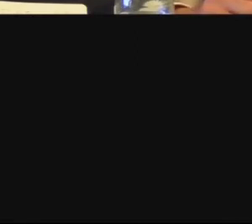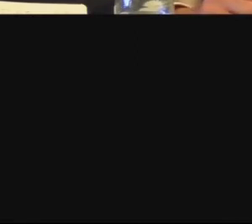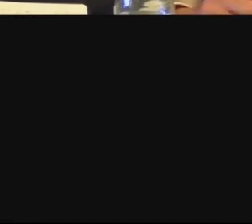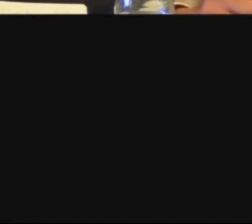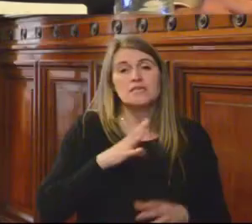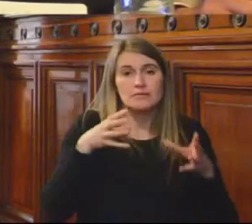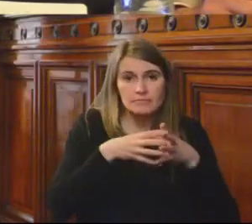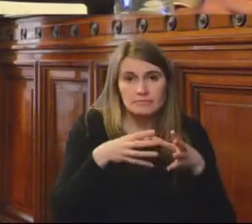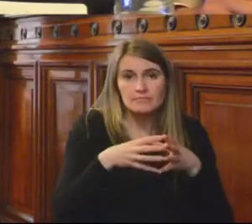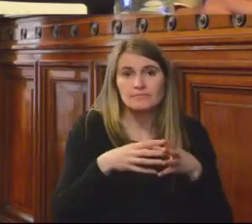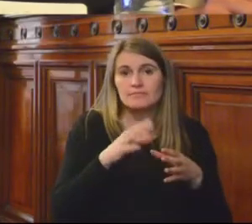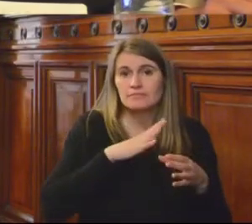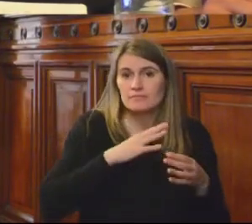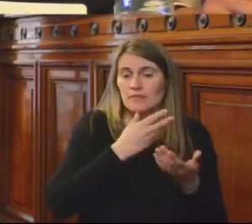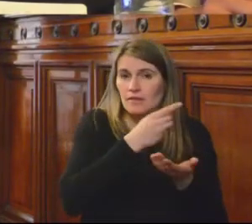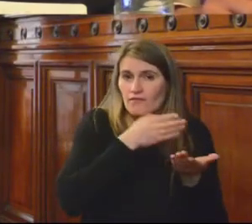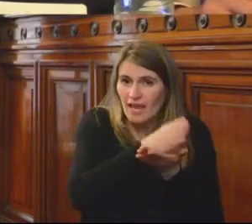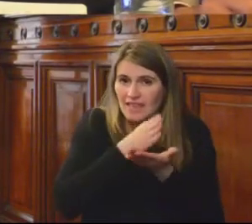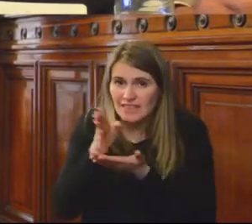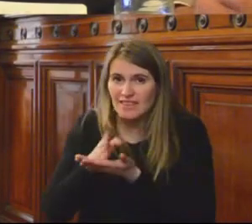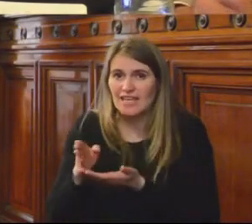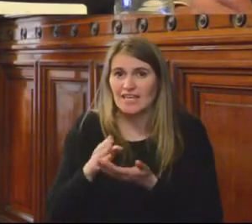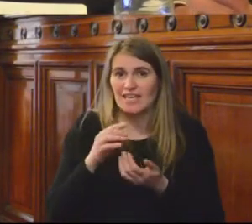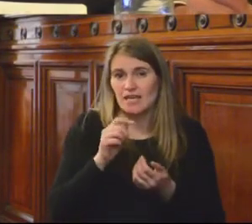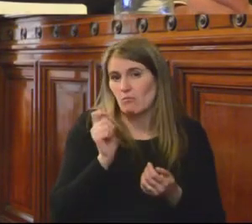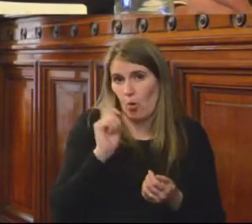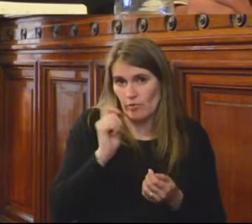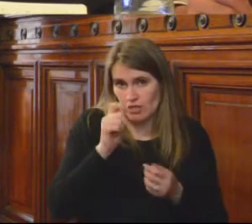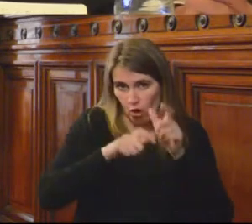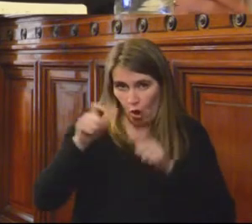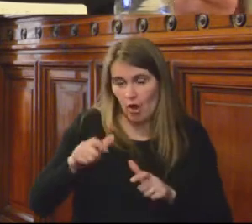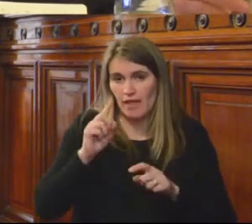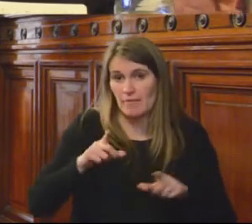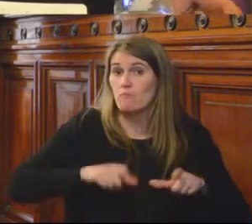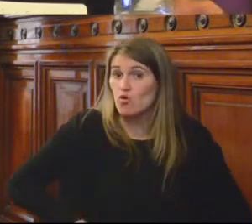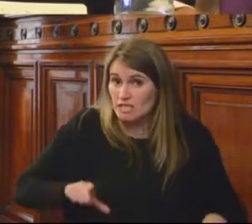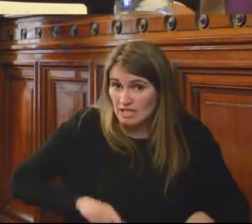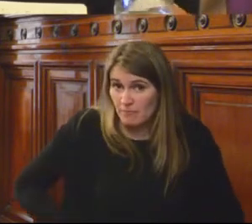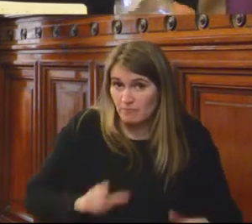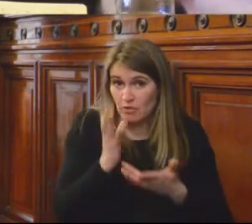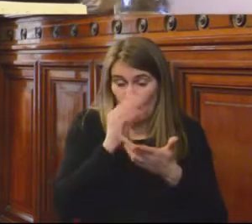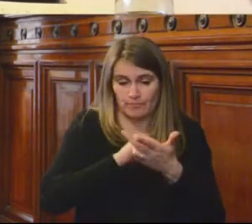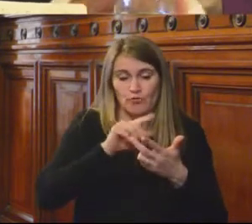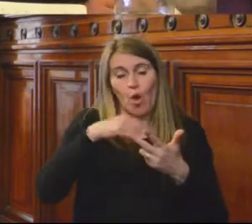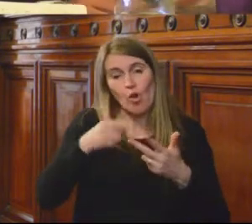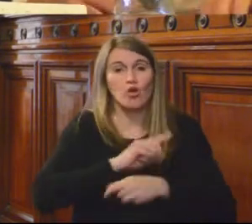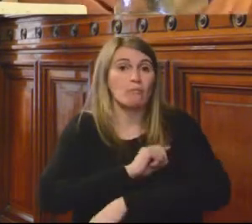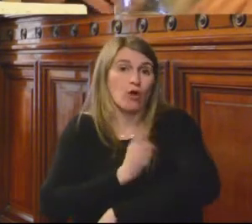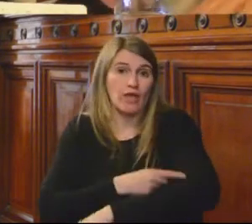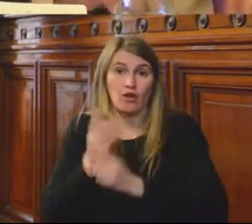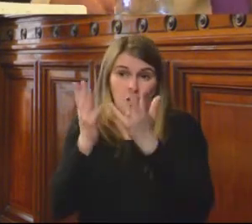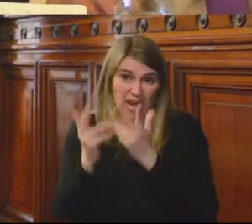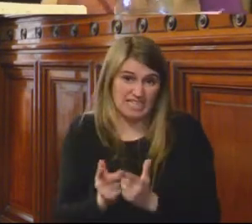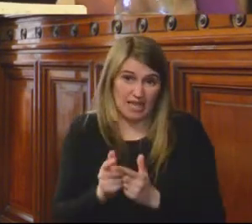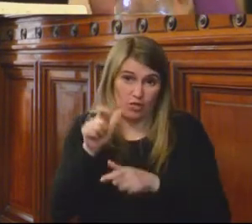a todas las ramas del poder público nacional, estatal y municipal, y el poder popular organizado, entendido o